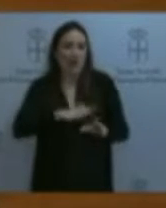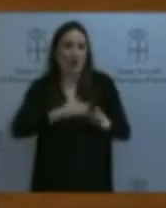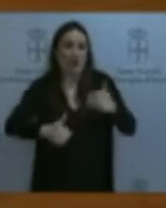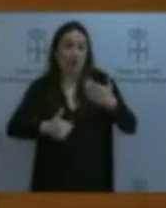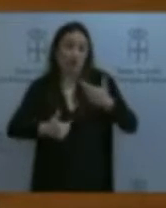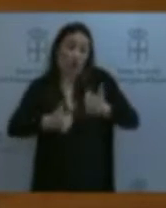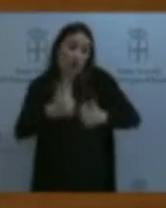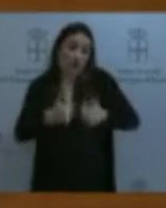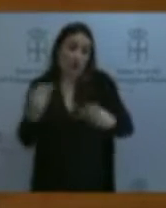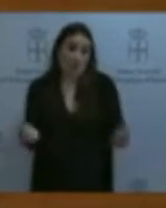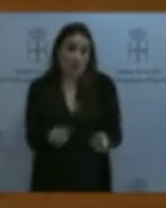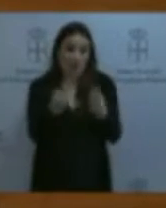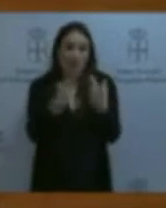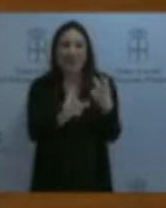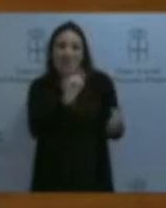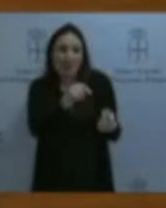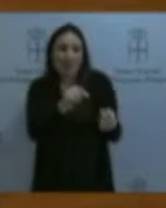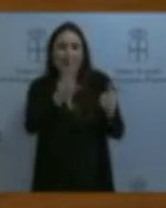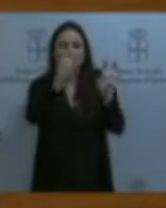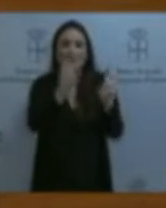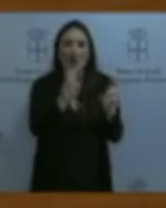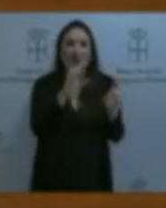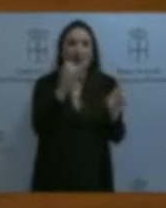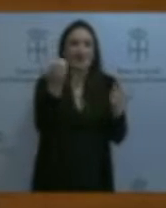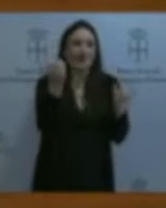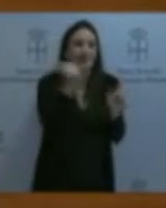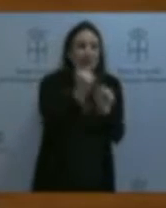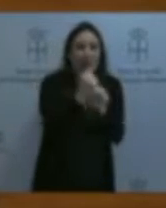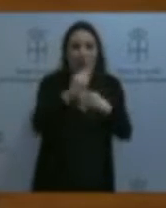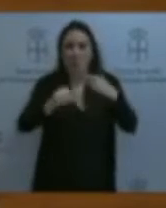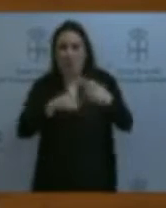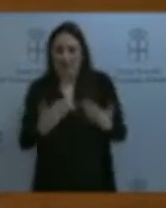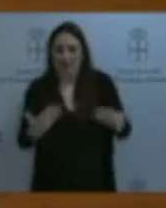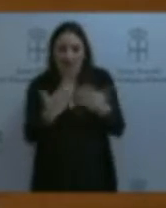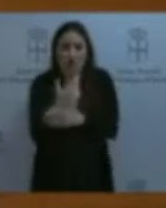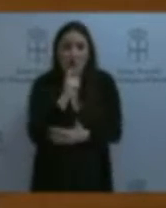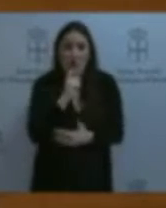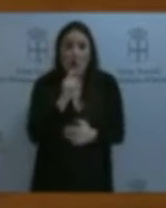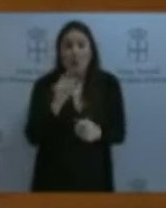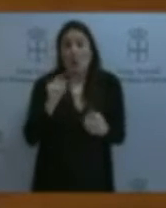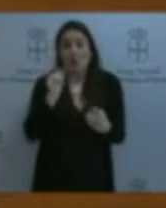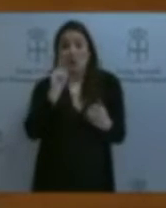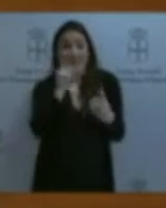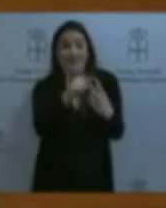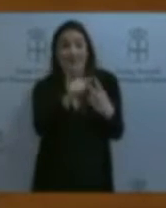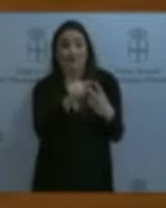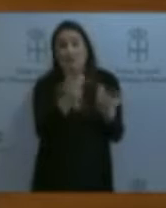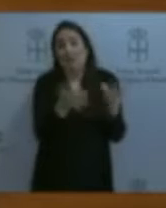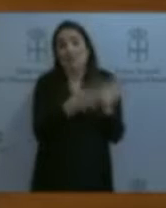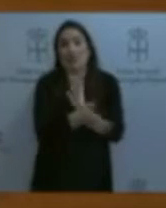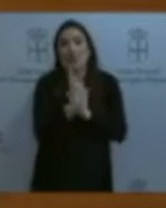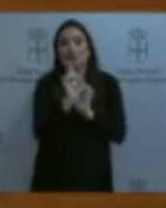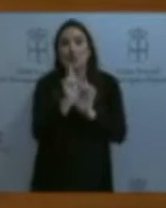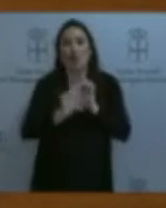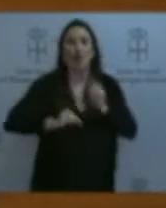tanto, este debate sobre la conciliación, para unos, para el primer enfoque, simplemente se trata de paliar los efectos